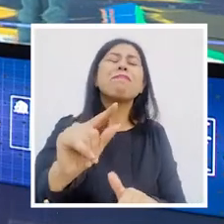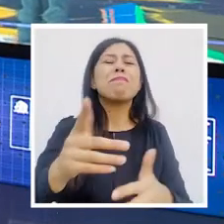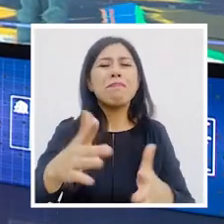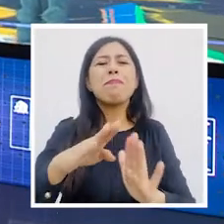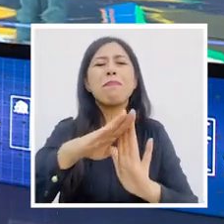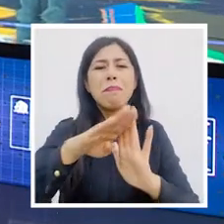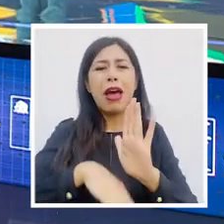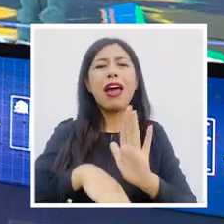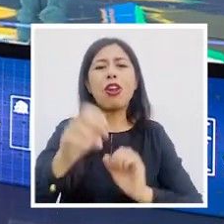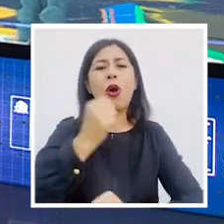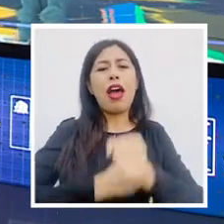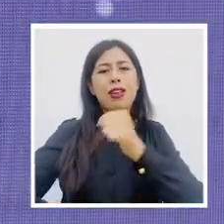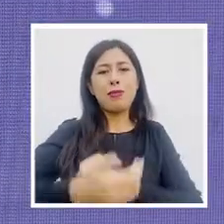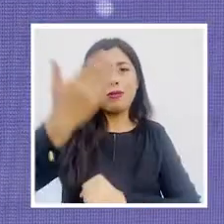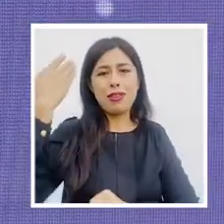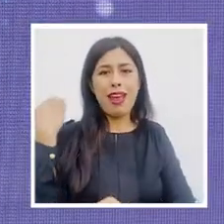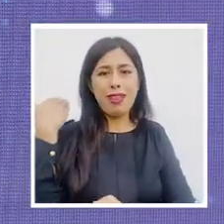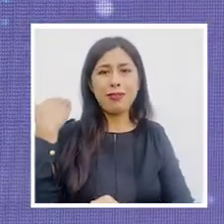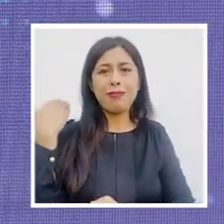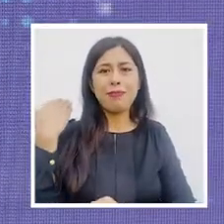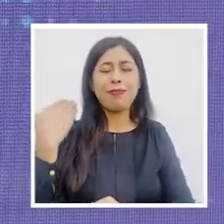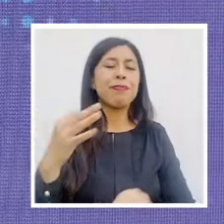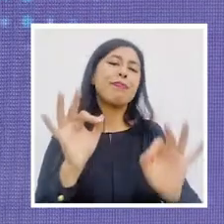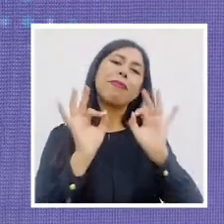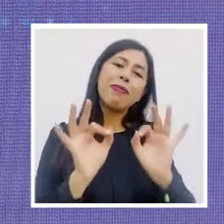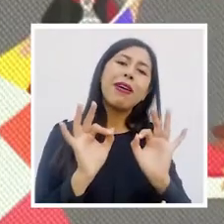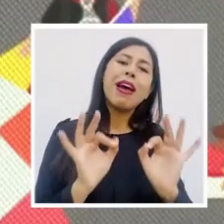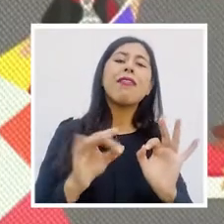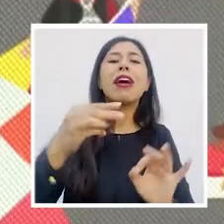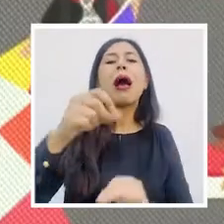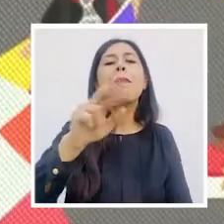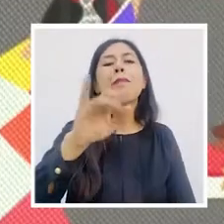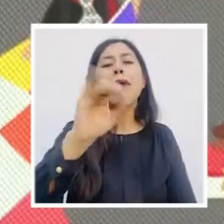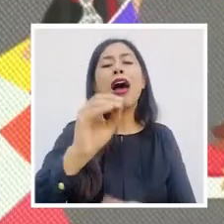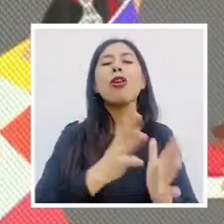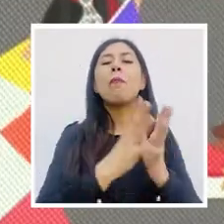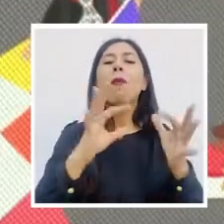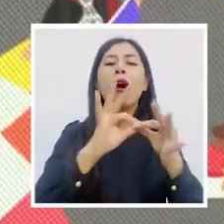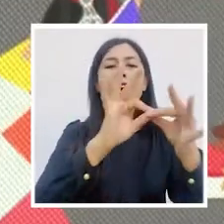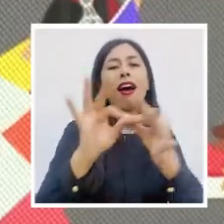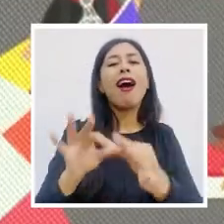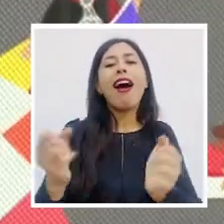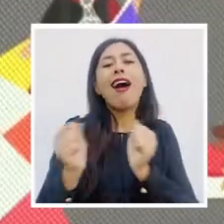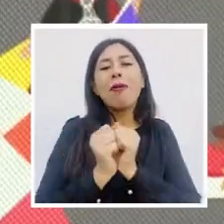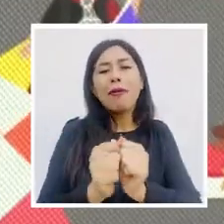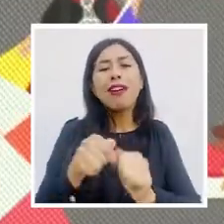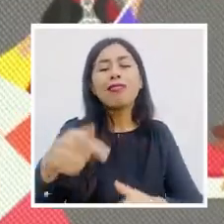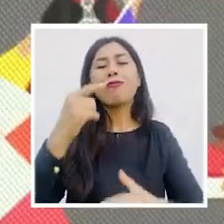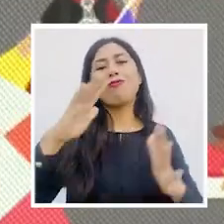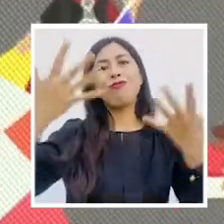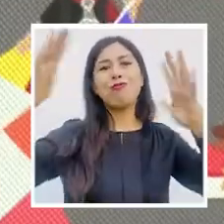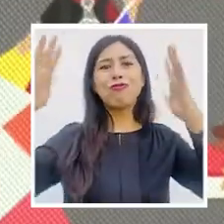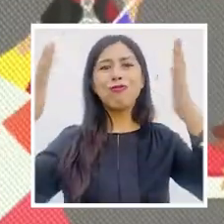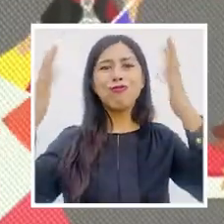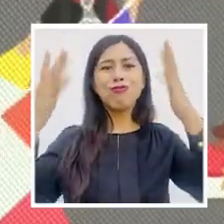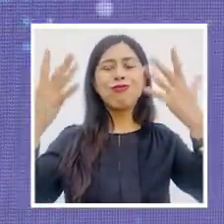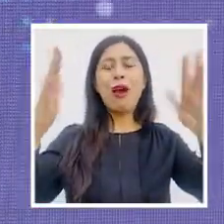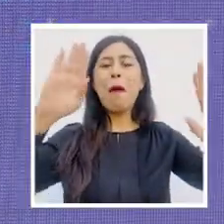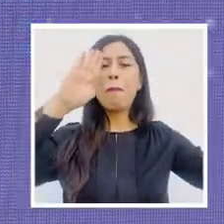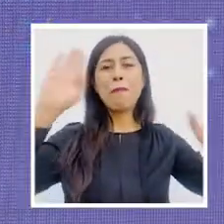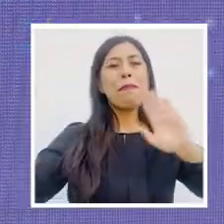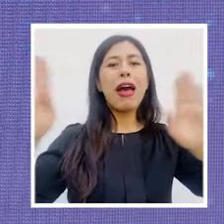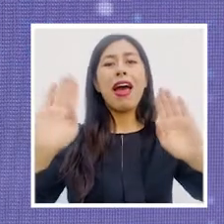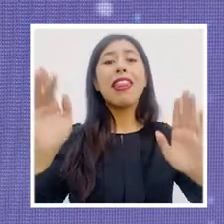va a ser un poco menor que el año pasado. Perfecto. Mario, muchísimas gracias por habernos acompañado el día de hoy. Fuerte el aplauso, entonces, para despedir